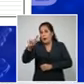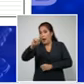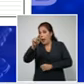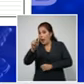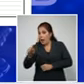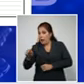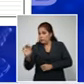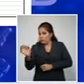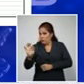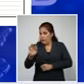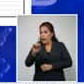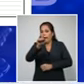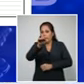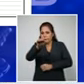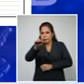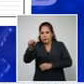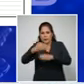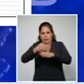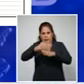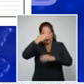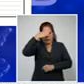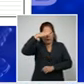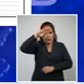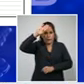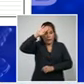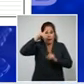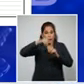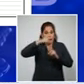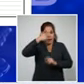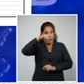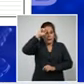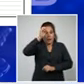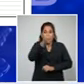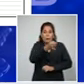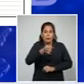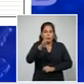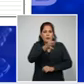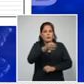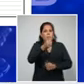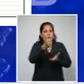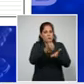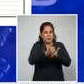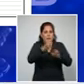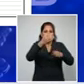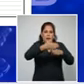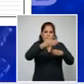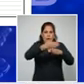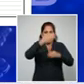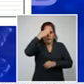y con la tasa más elevada en el municipio cabecera de